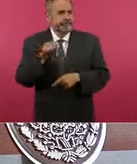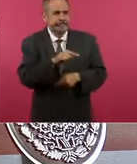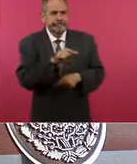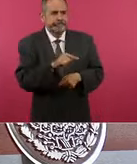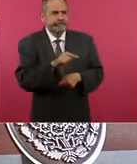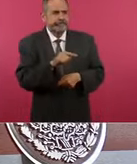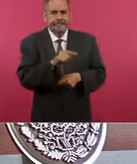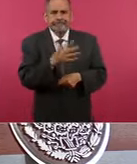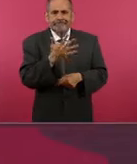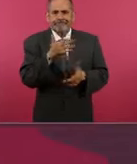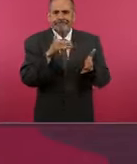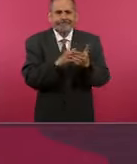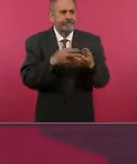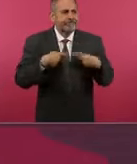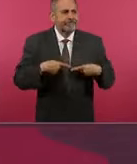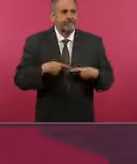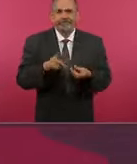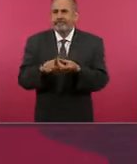Es distinto.